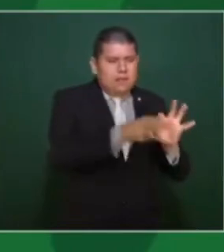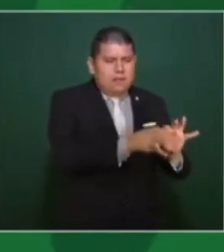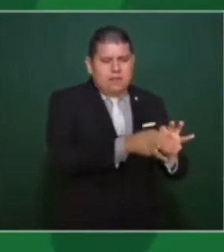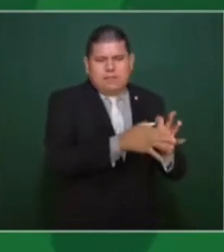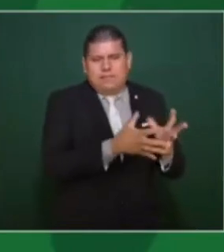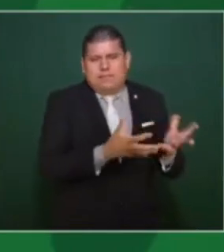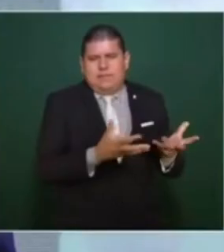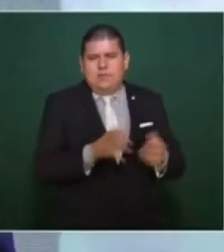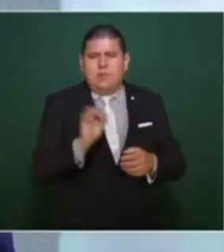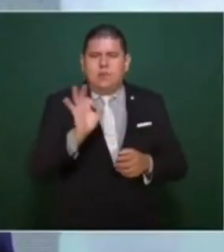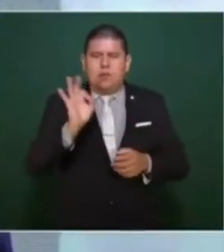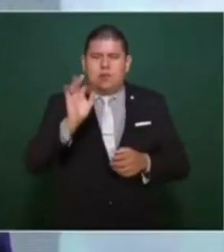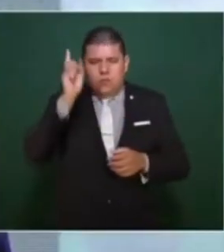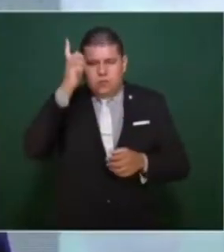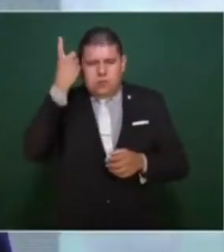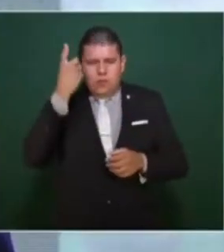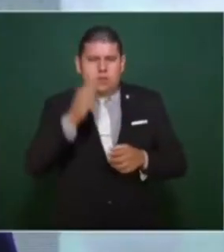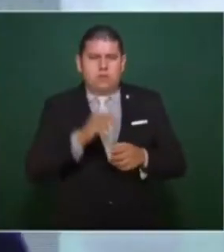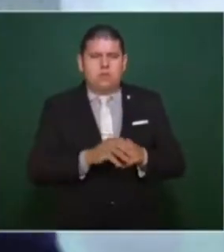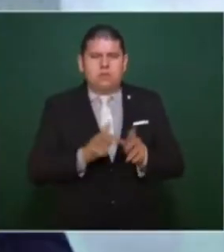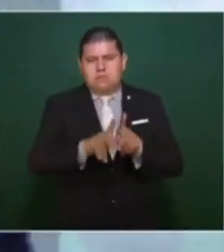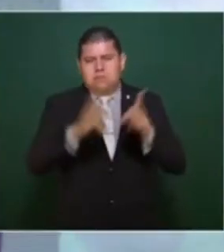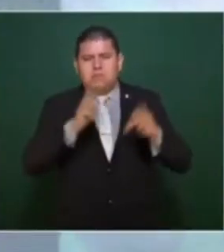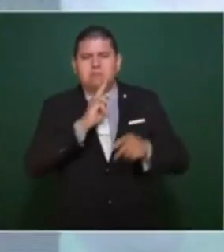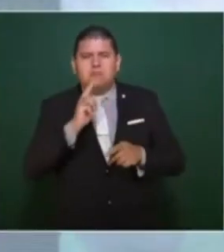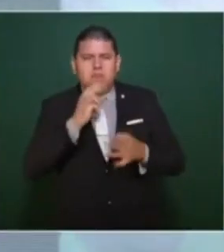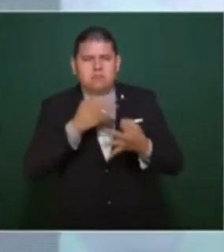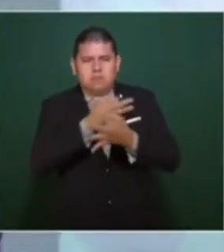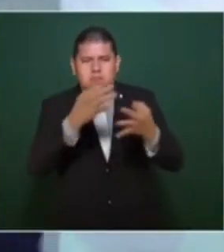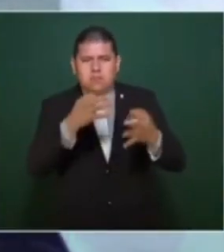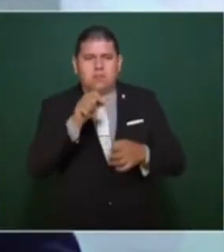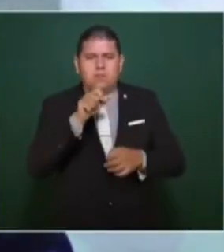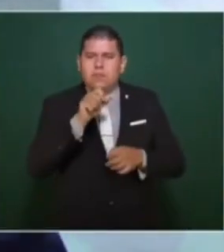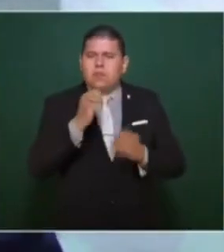hasta dueños de medios de información, también en los reclusorios.